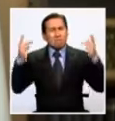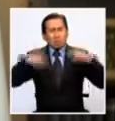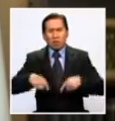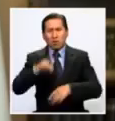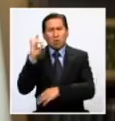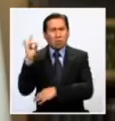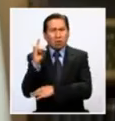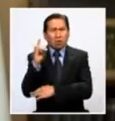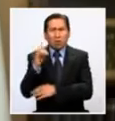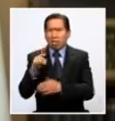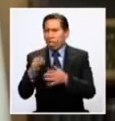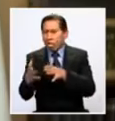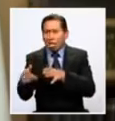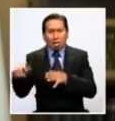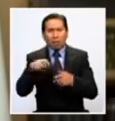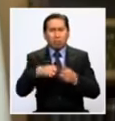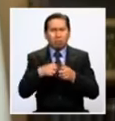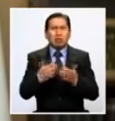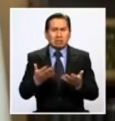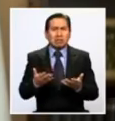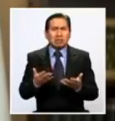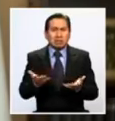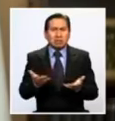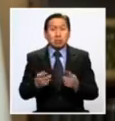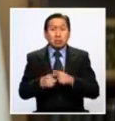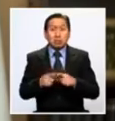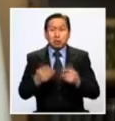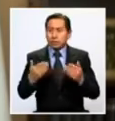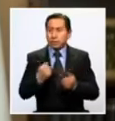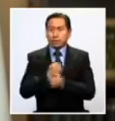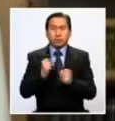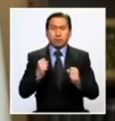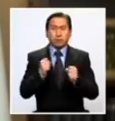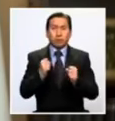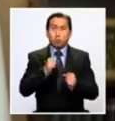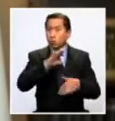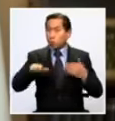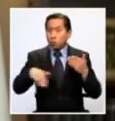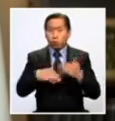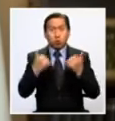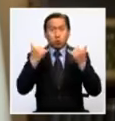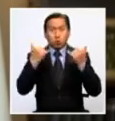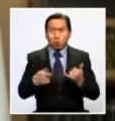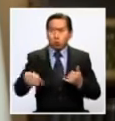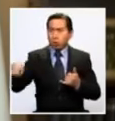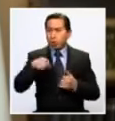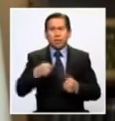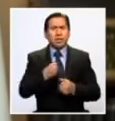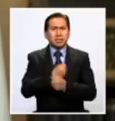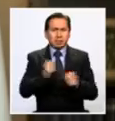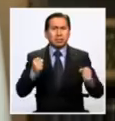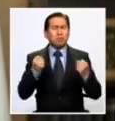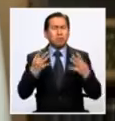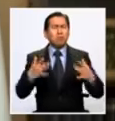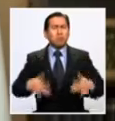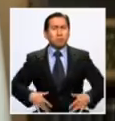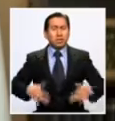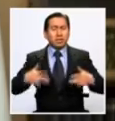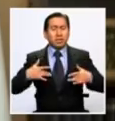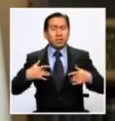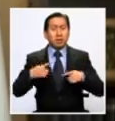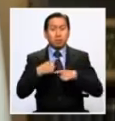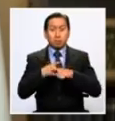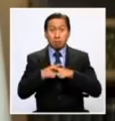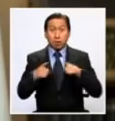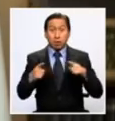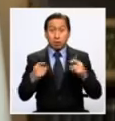país y para los hogares. Entre todos y hasta hoy hemos salvado miles de vidas, pero también en esta nueva